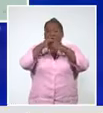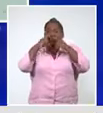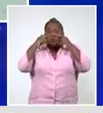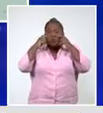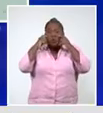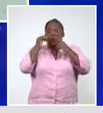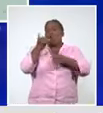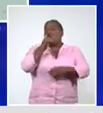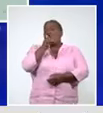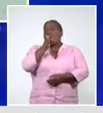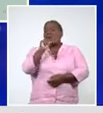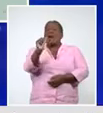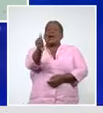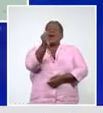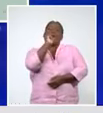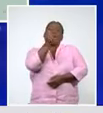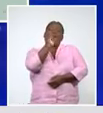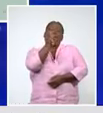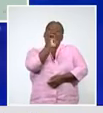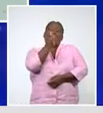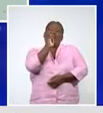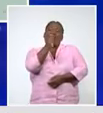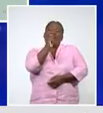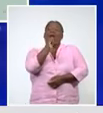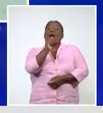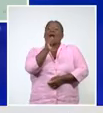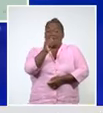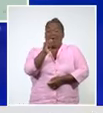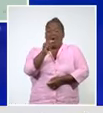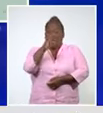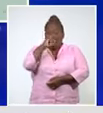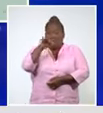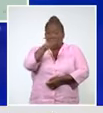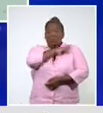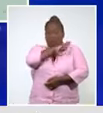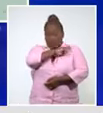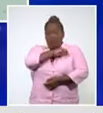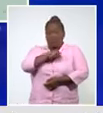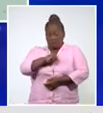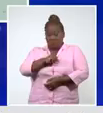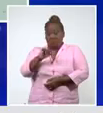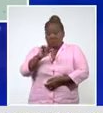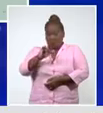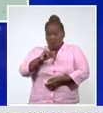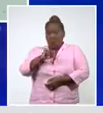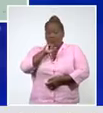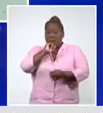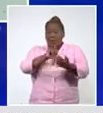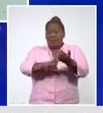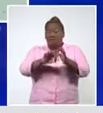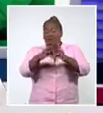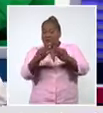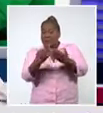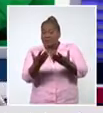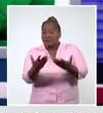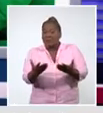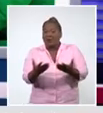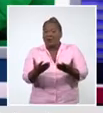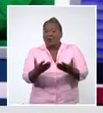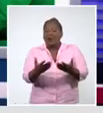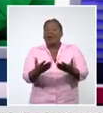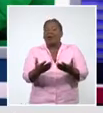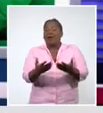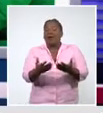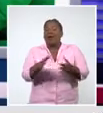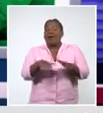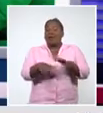un trago. Sí, pero también tenemos responsabilidad con eso. O sea, el hecho de que sean a veces un poco